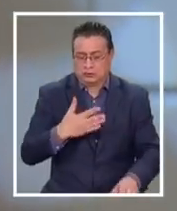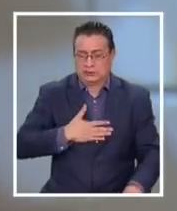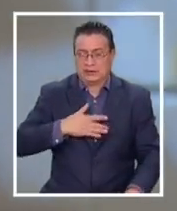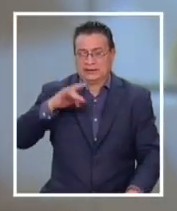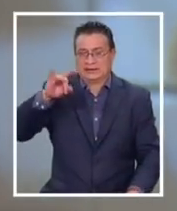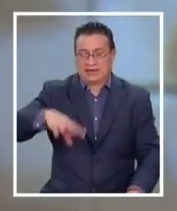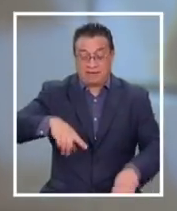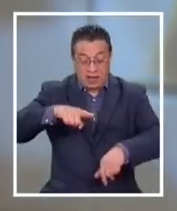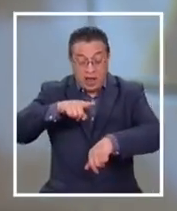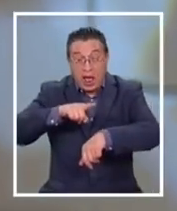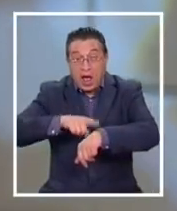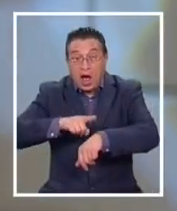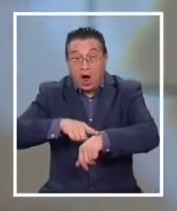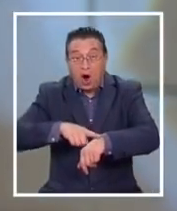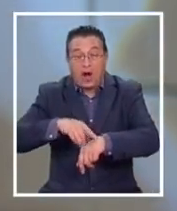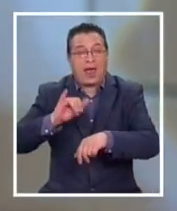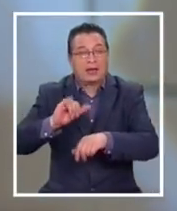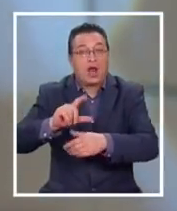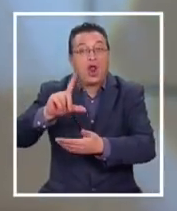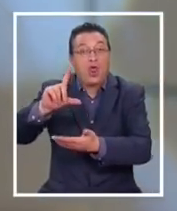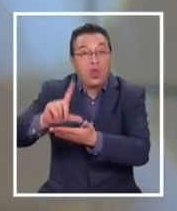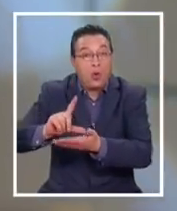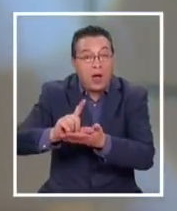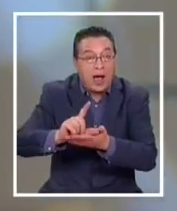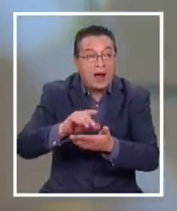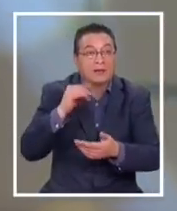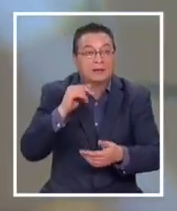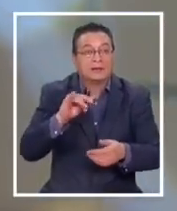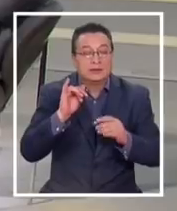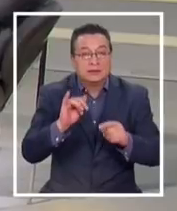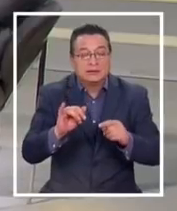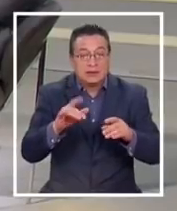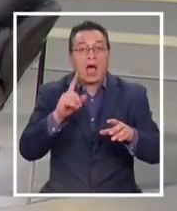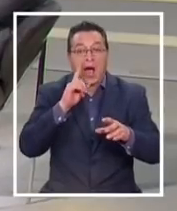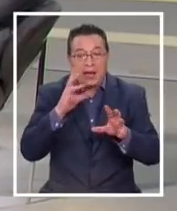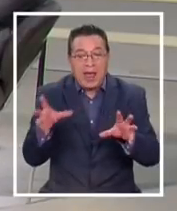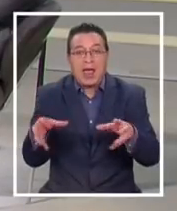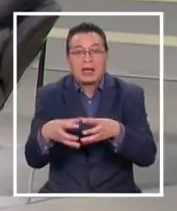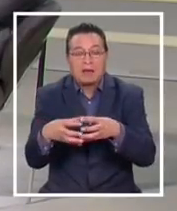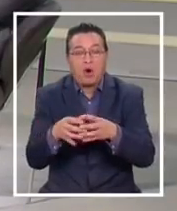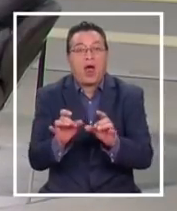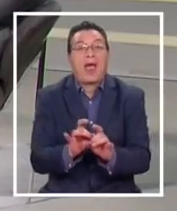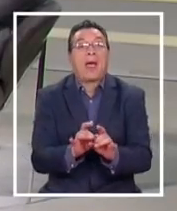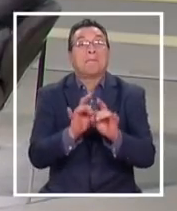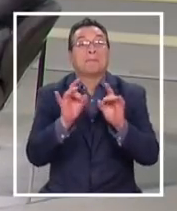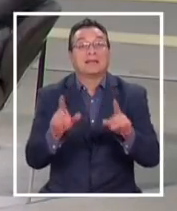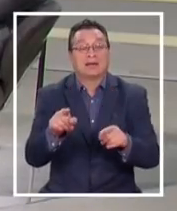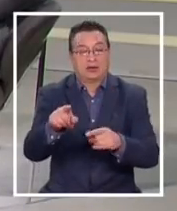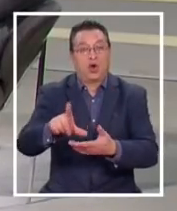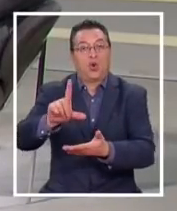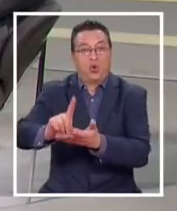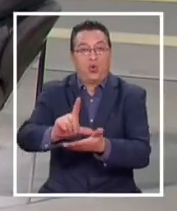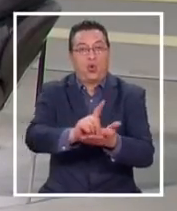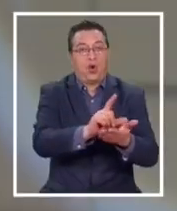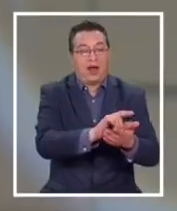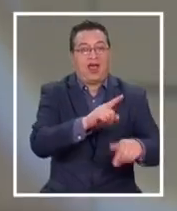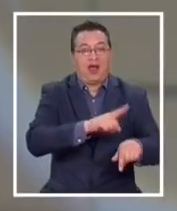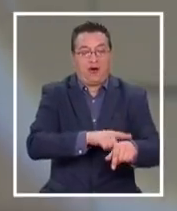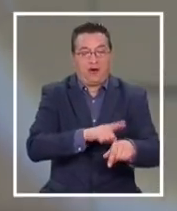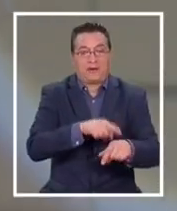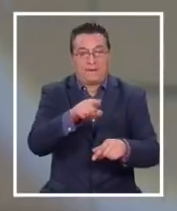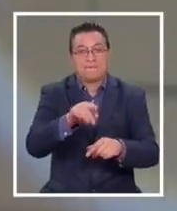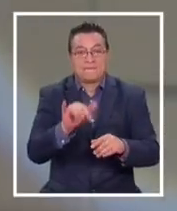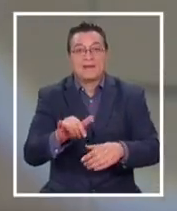horarios, que son lugares, y días, vamos a tener equipos especiales en esos lugares y en esos horarios. Y por eso es que es